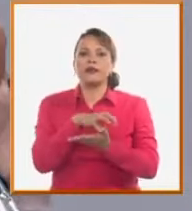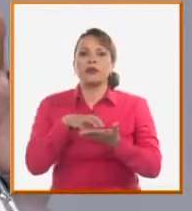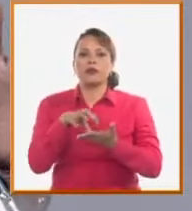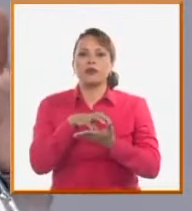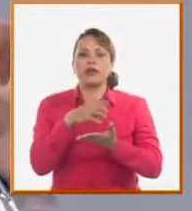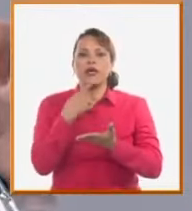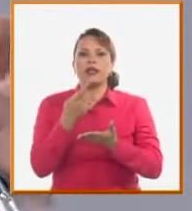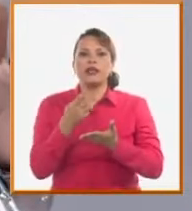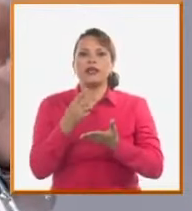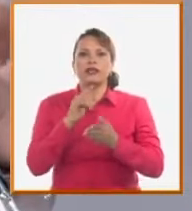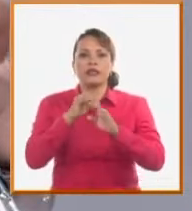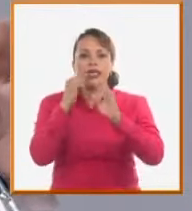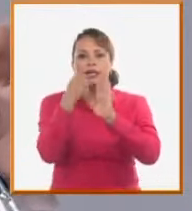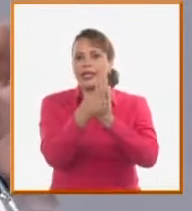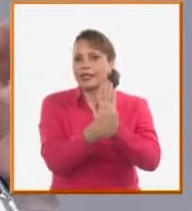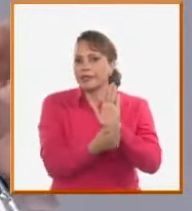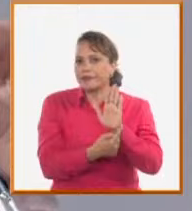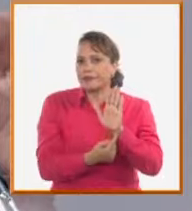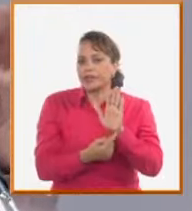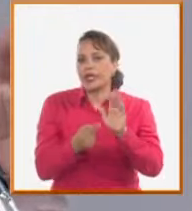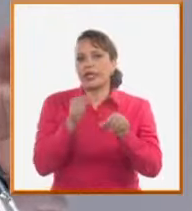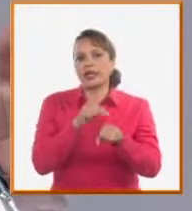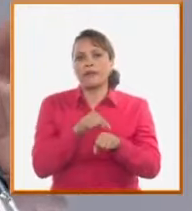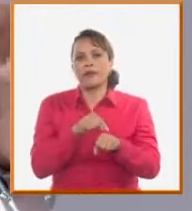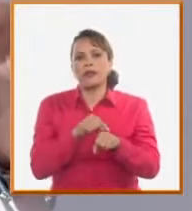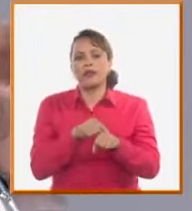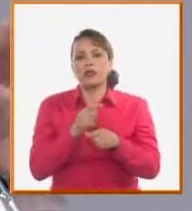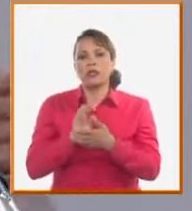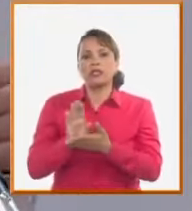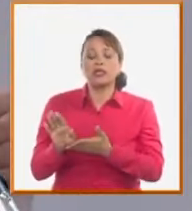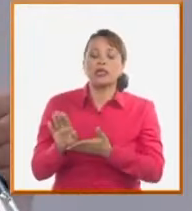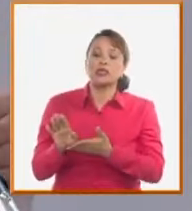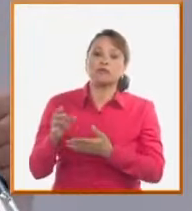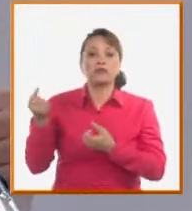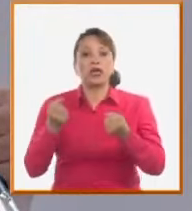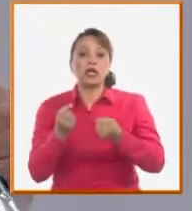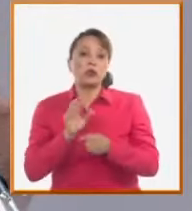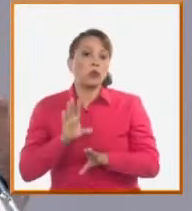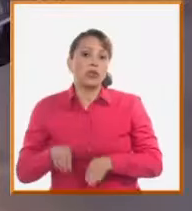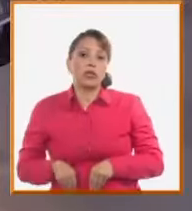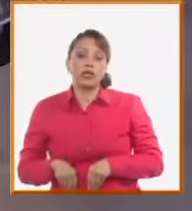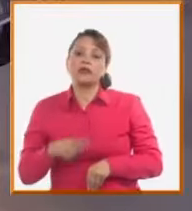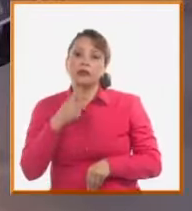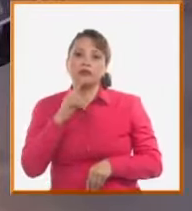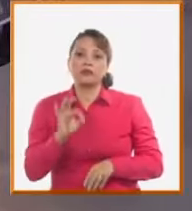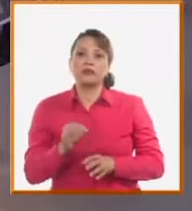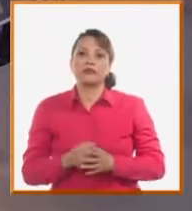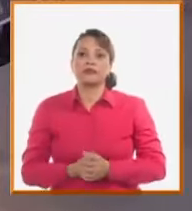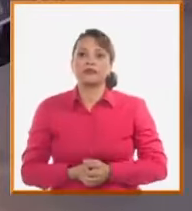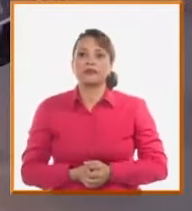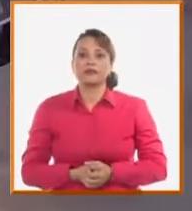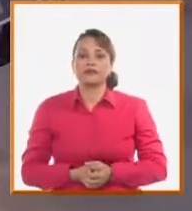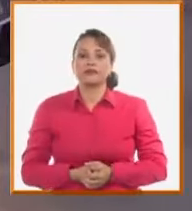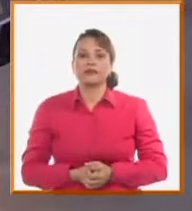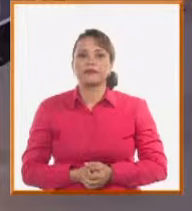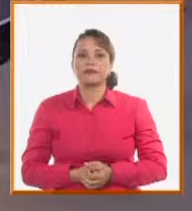en el escalafón en el momento en que no o rechace el vehículo o no lo quiera. Voy a puntualizar cosas.